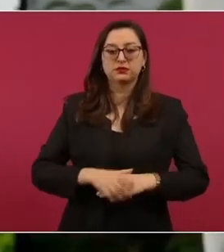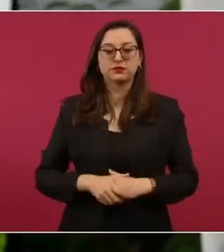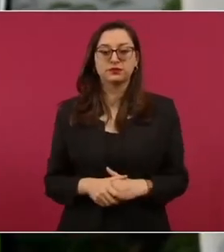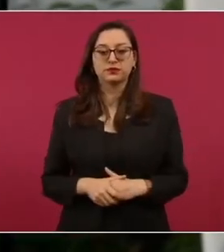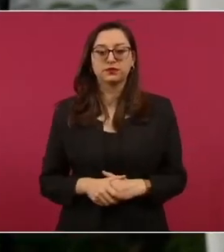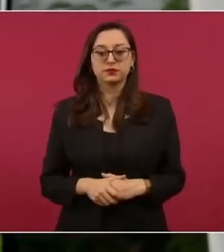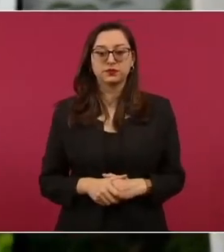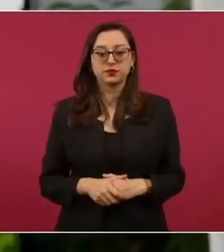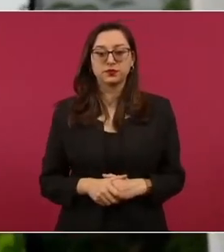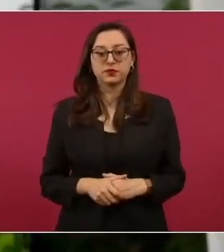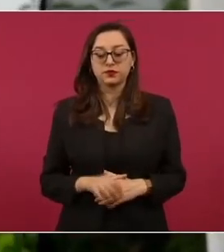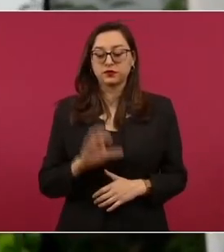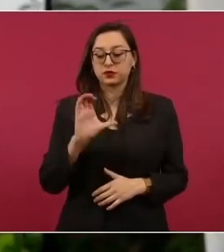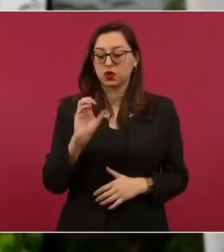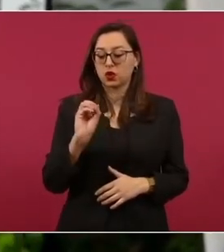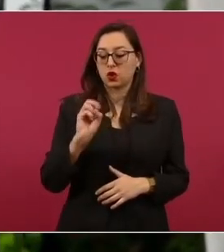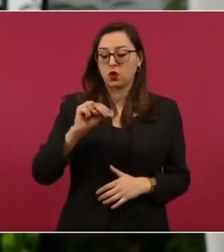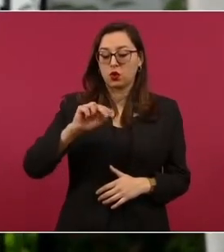El CONACYT